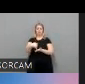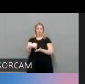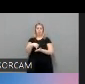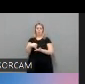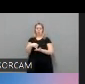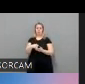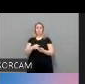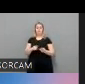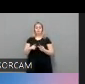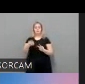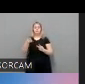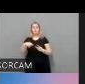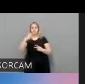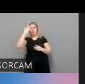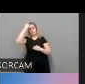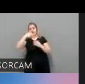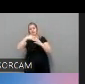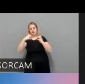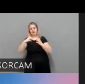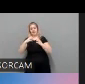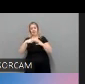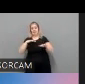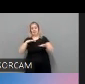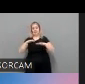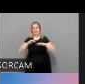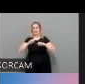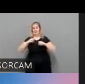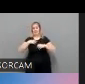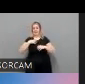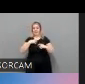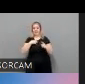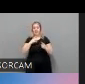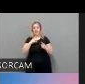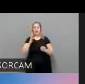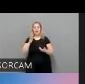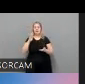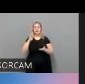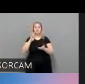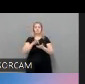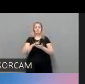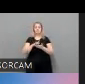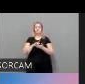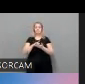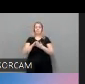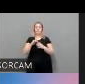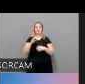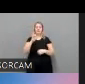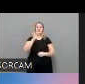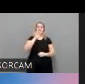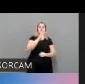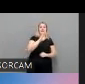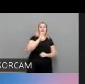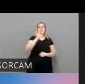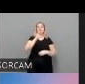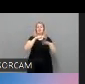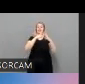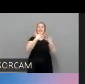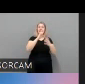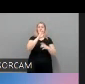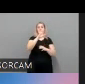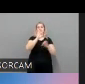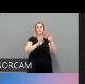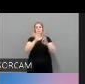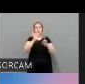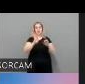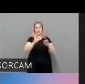otro lado, la parálisis cerebral discinética aparecen en el 10-15% de los casos y